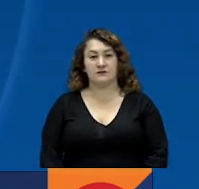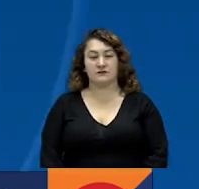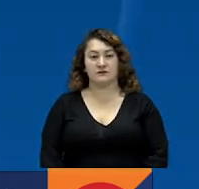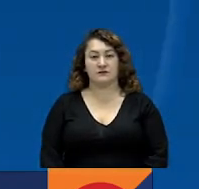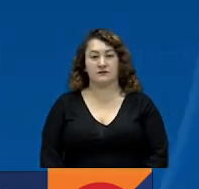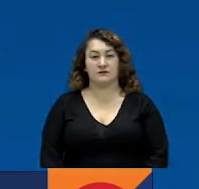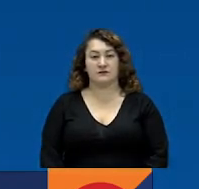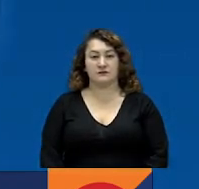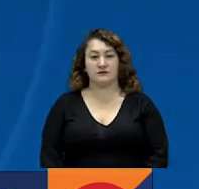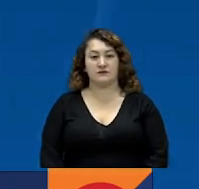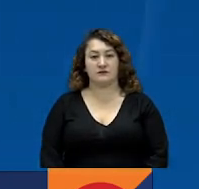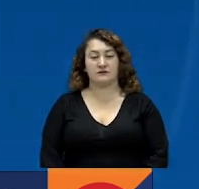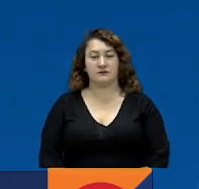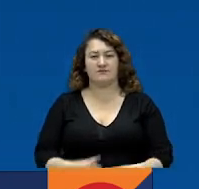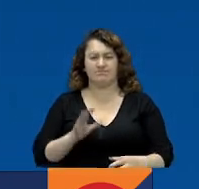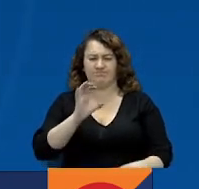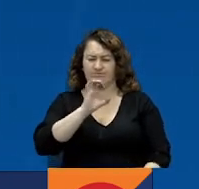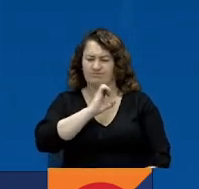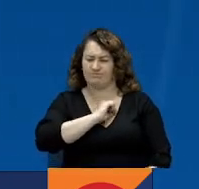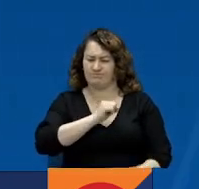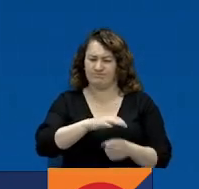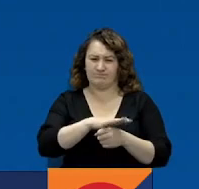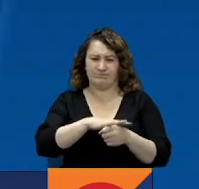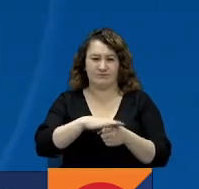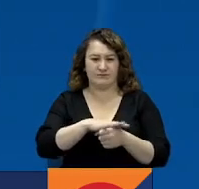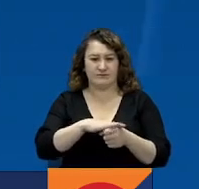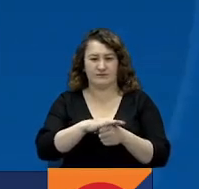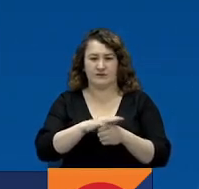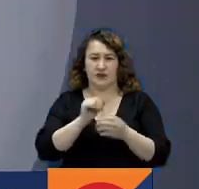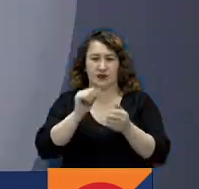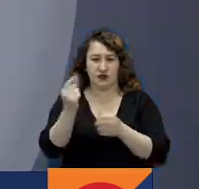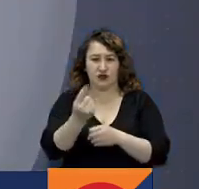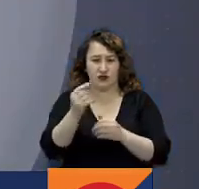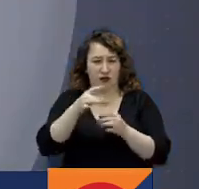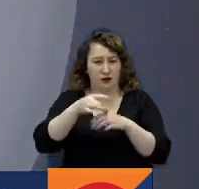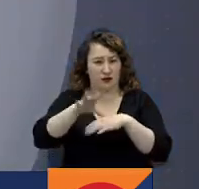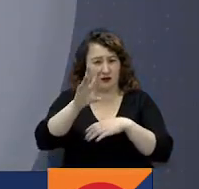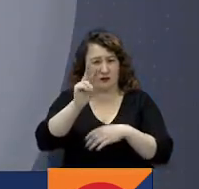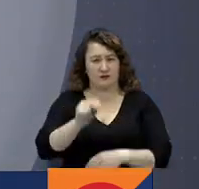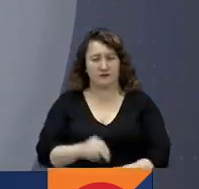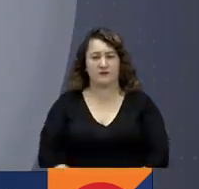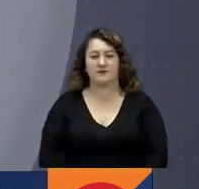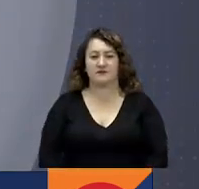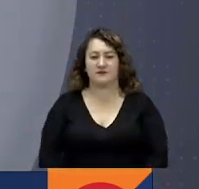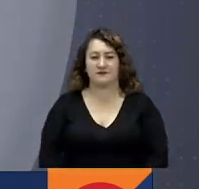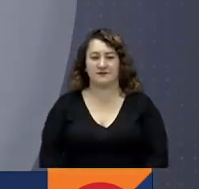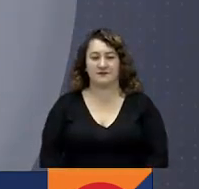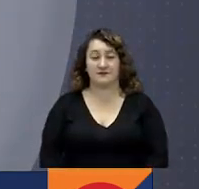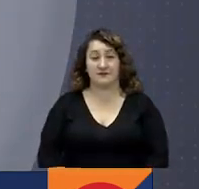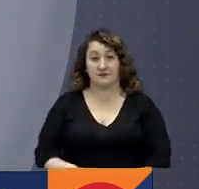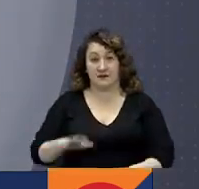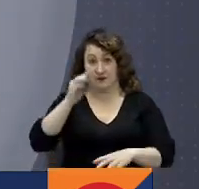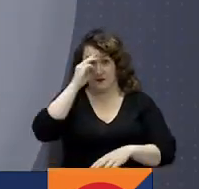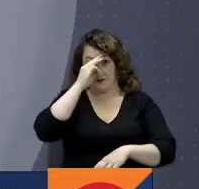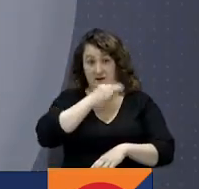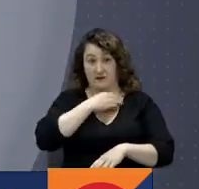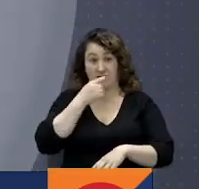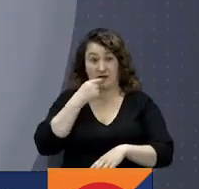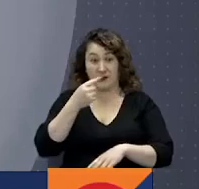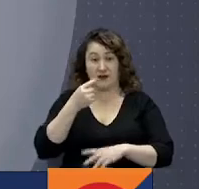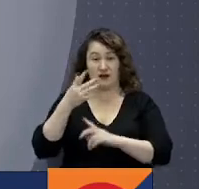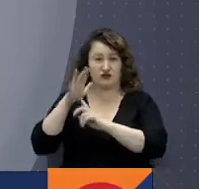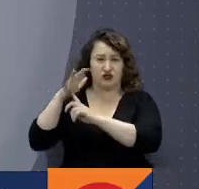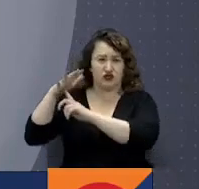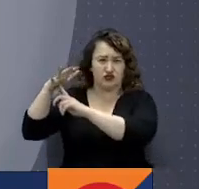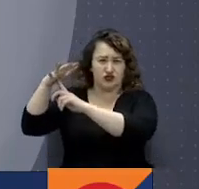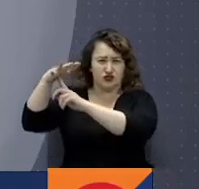Rubén Leguizamón. En este doloroso momento no los dejaremos solos. Según el Ejército Nacional, el helicóptero estaba en una operación de